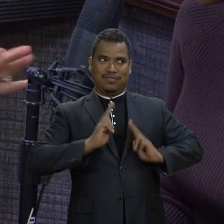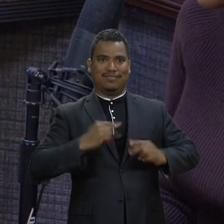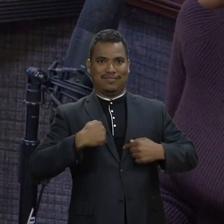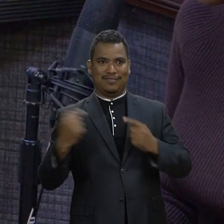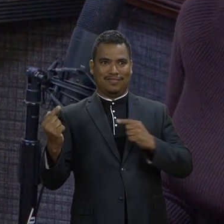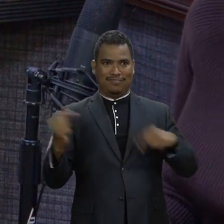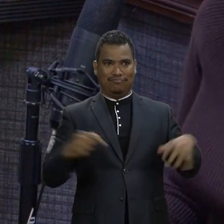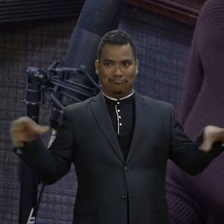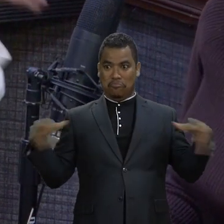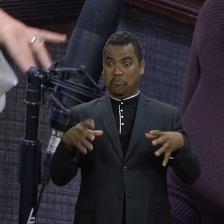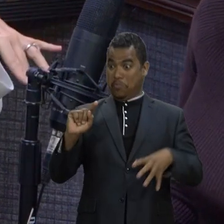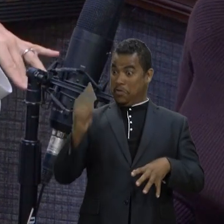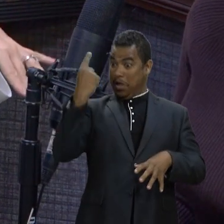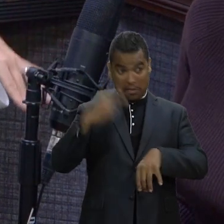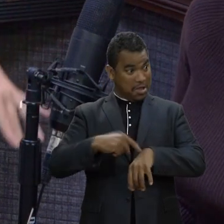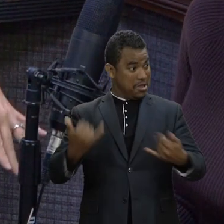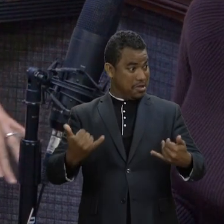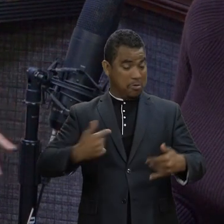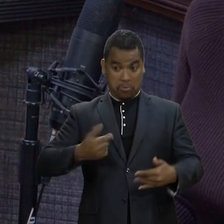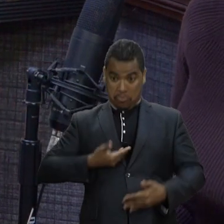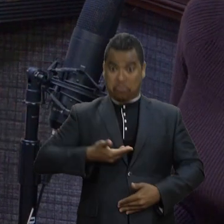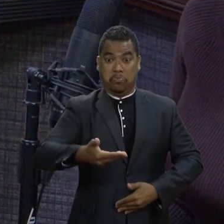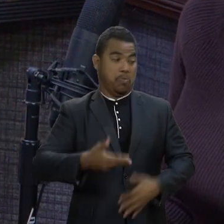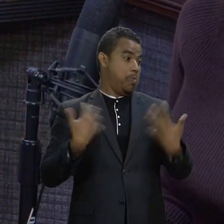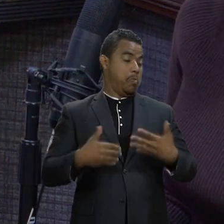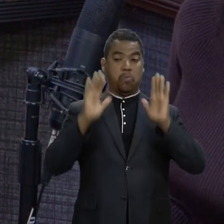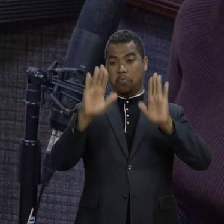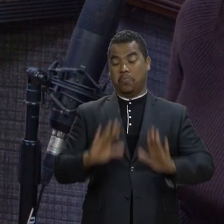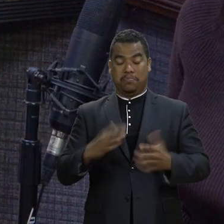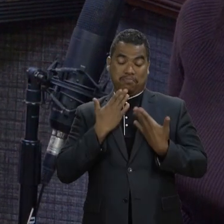mucha dificultad. El otro, el difícil, el sello de